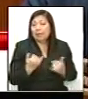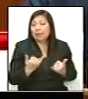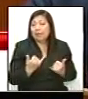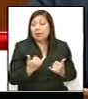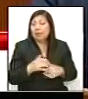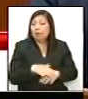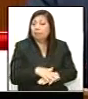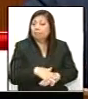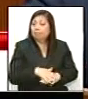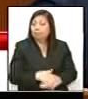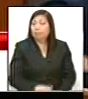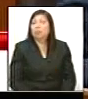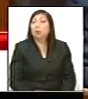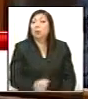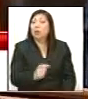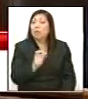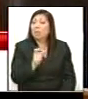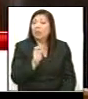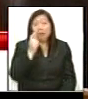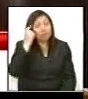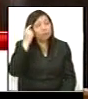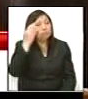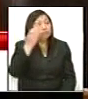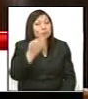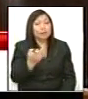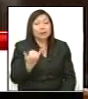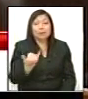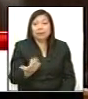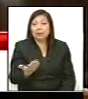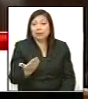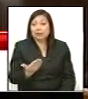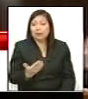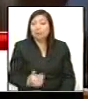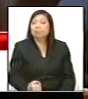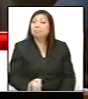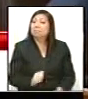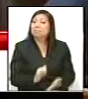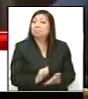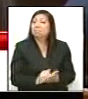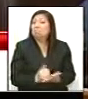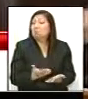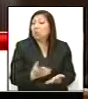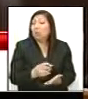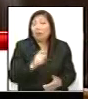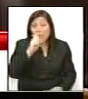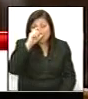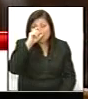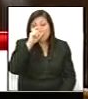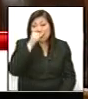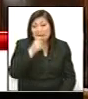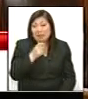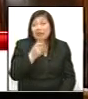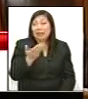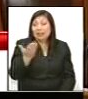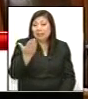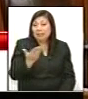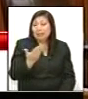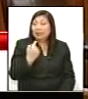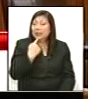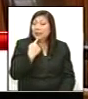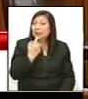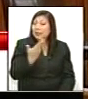un planificador, una persona que proyecta. Y en este caso consideramos que Luis Bedoya Reyes amerita y